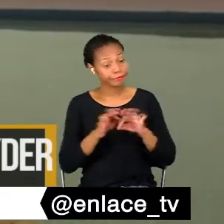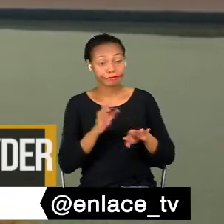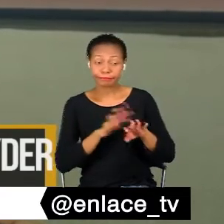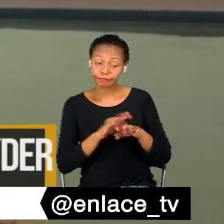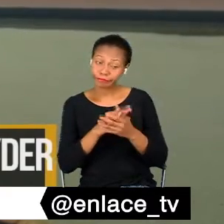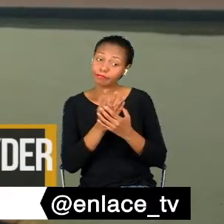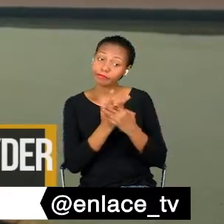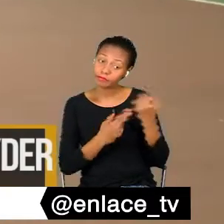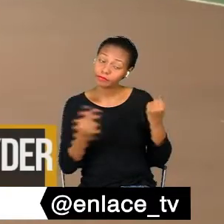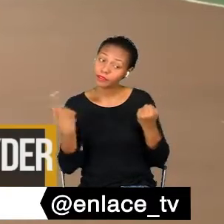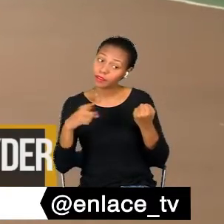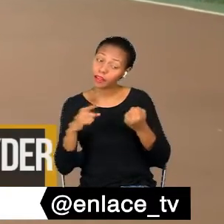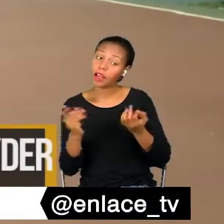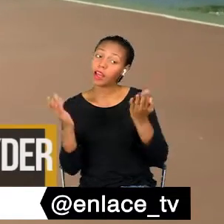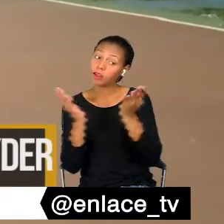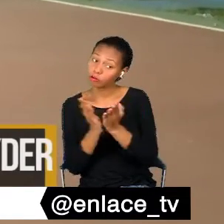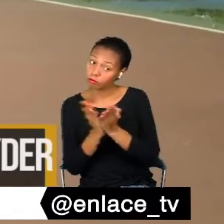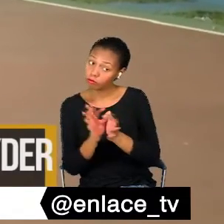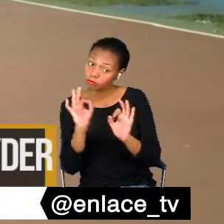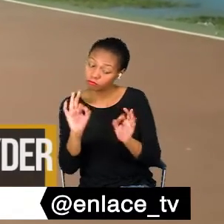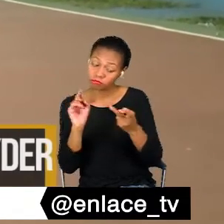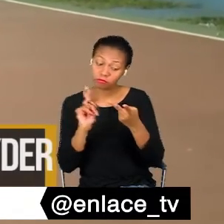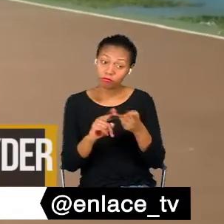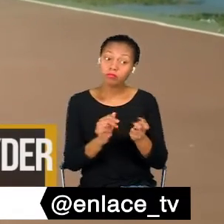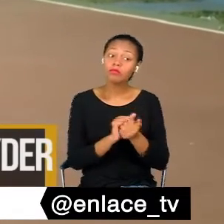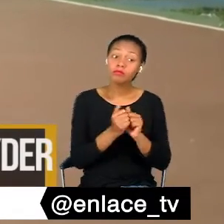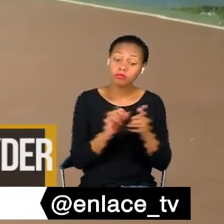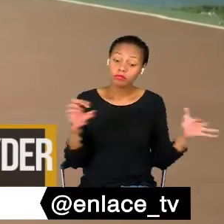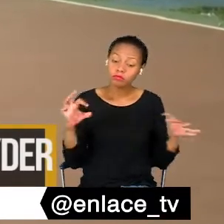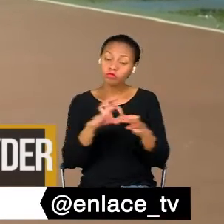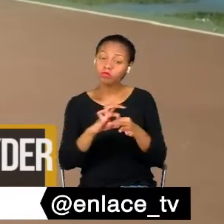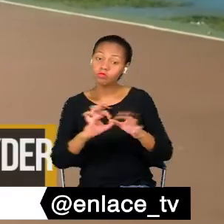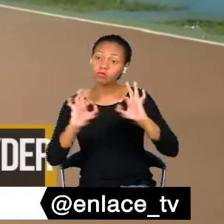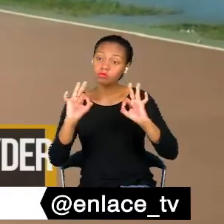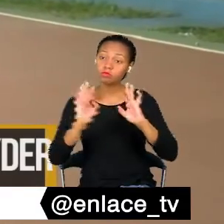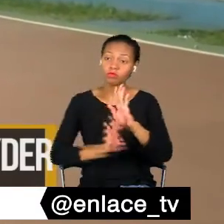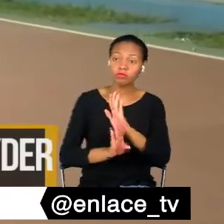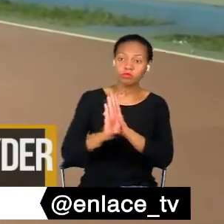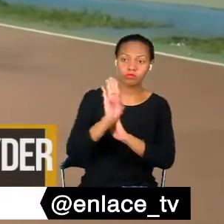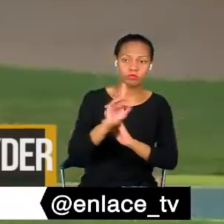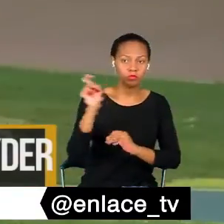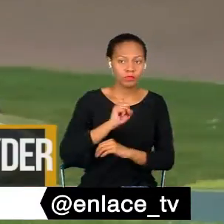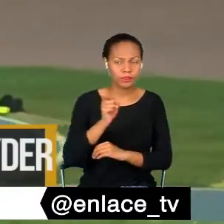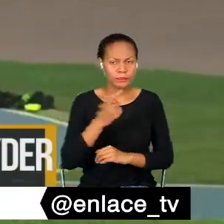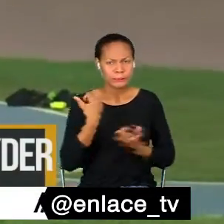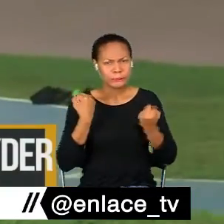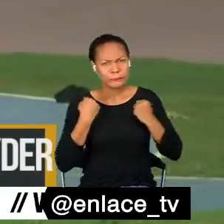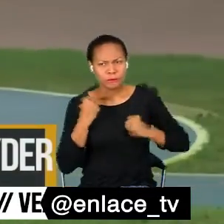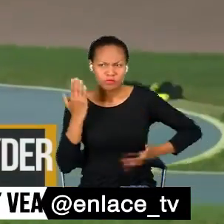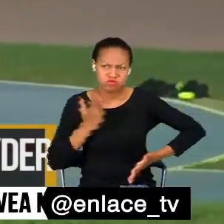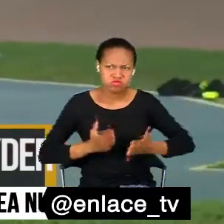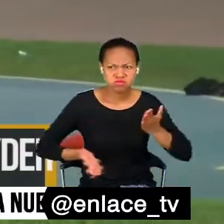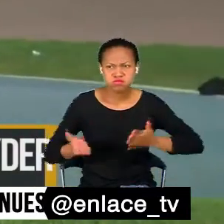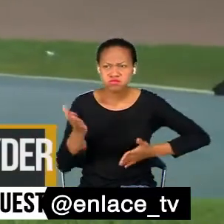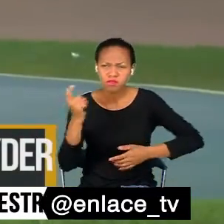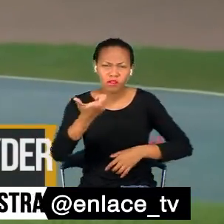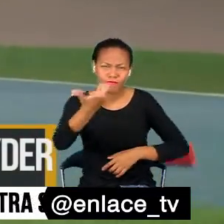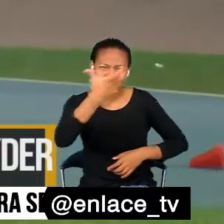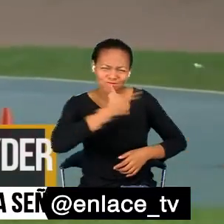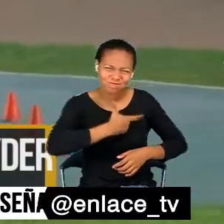el estudio, como el deporte. La preparación física como psicológica son puntos claves para el éxito, afirman los apasionados del deporte sobre